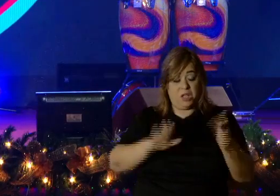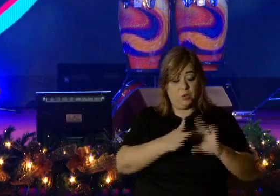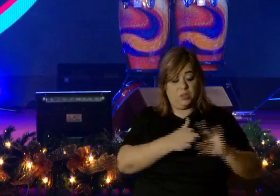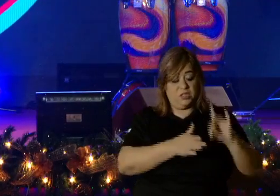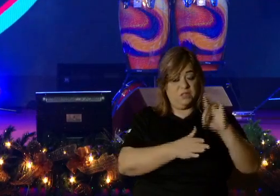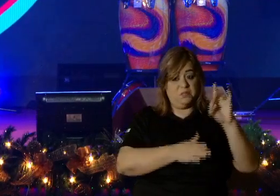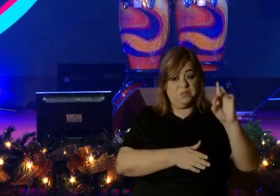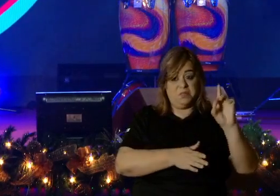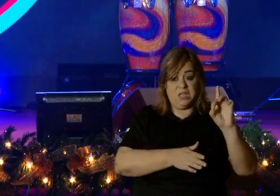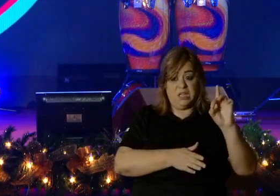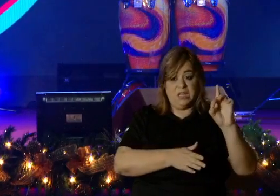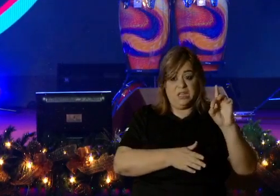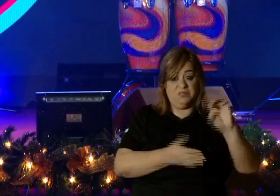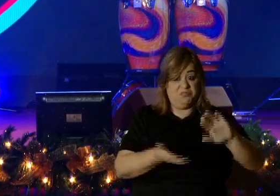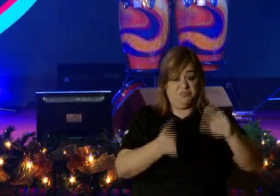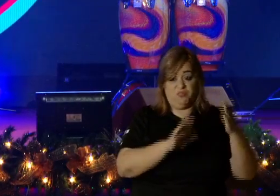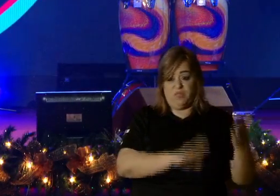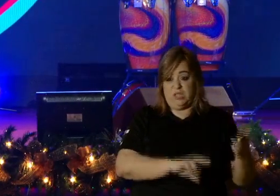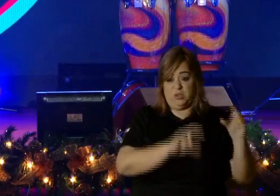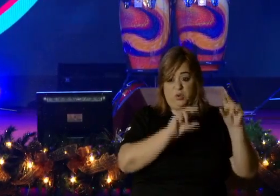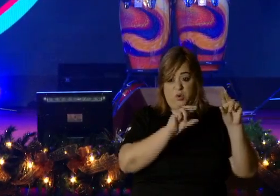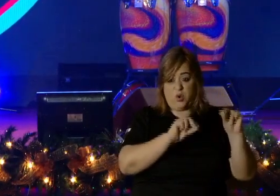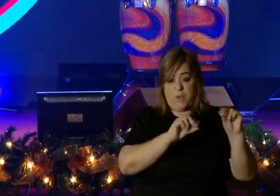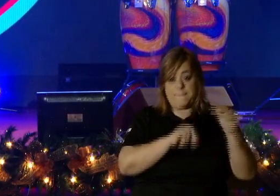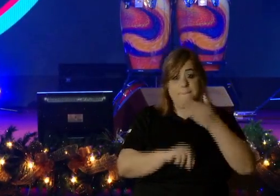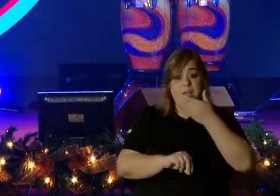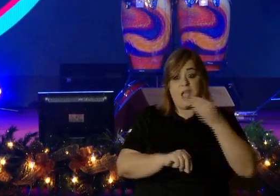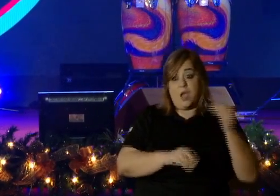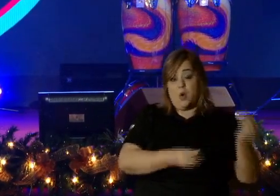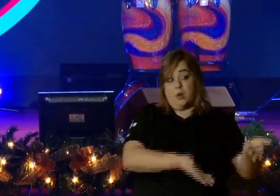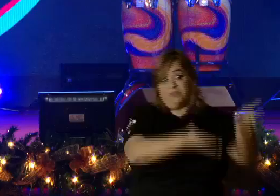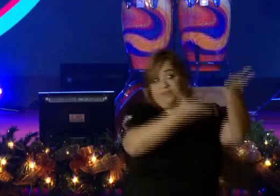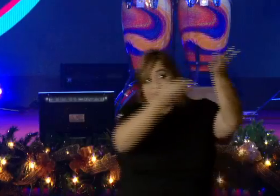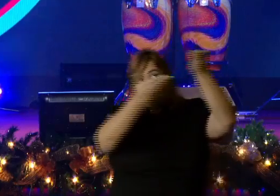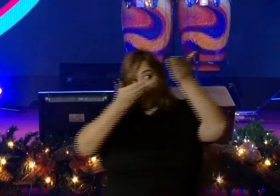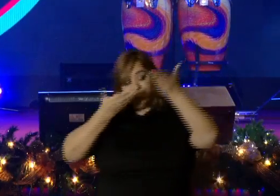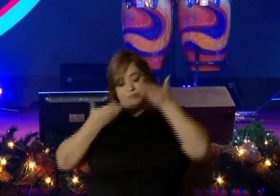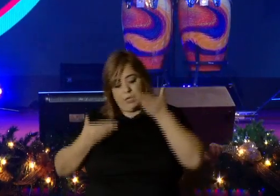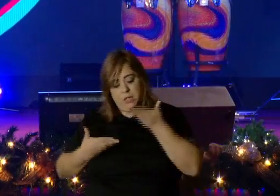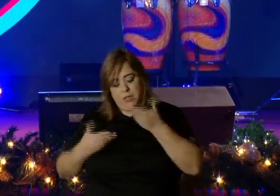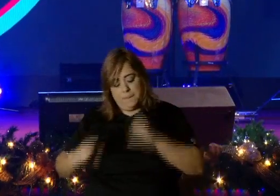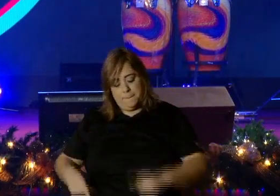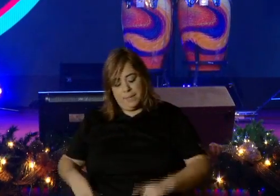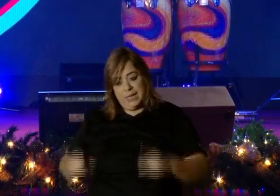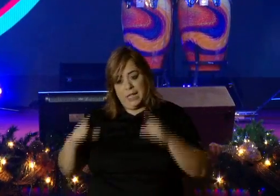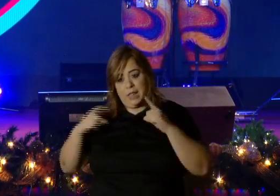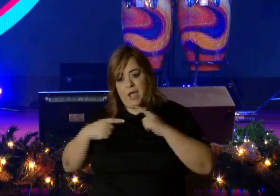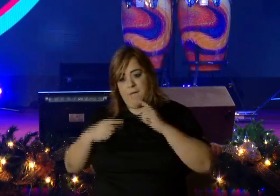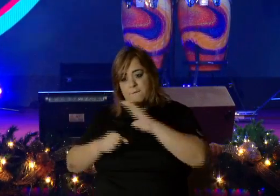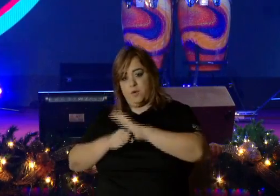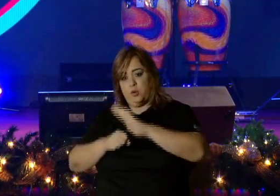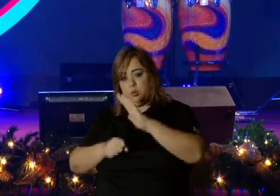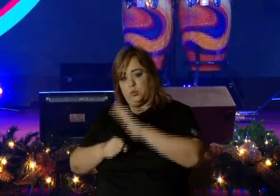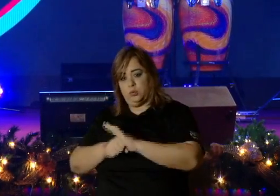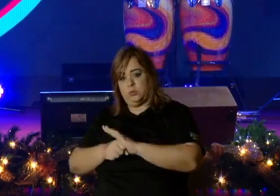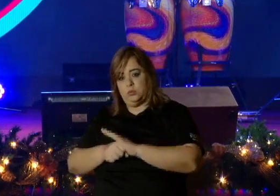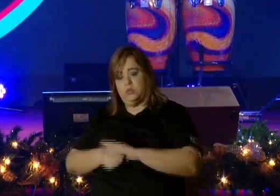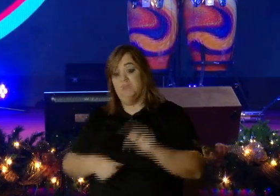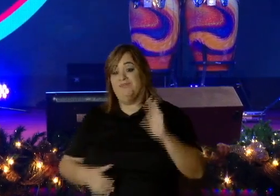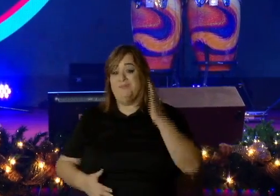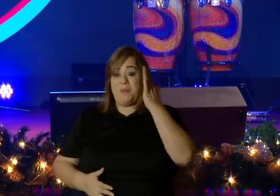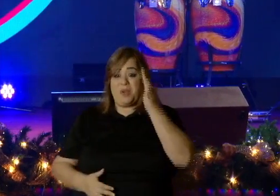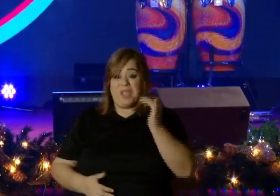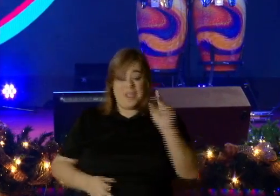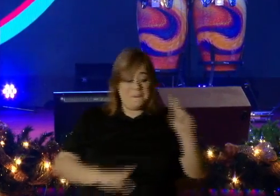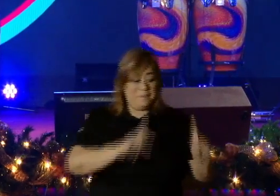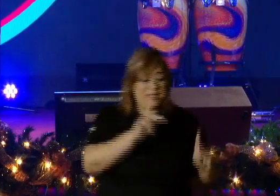que pase de los muertos a la vida, porque vino a darnos vida, vida en abundancia. Esos muertos te tienen loco, te tienen sin dinero, te tienen